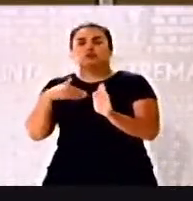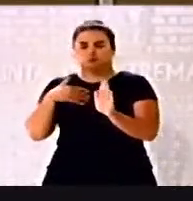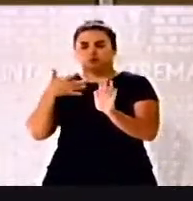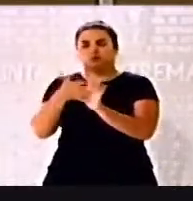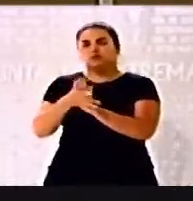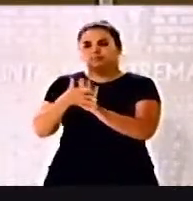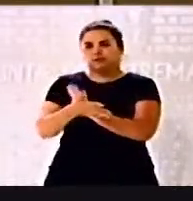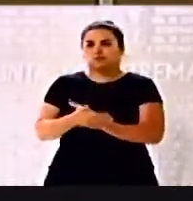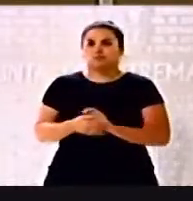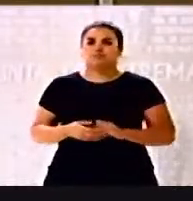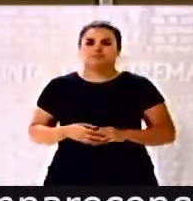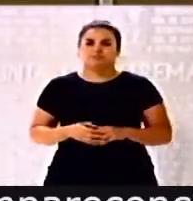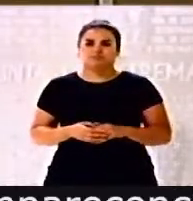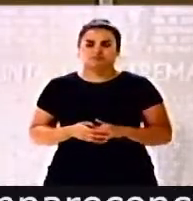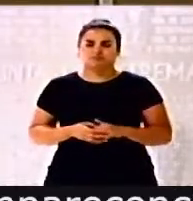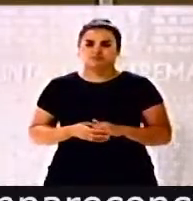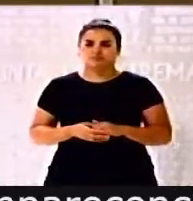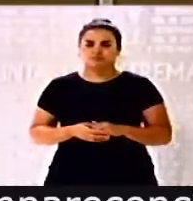comparecencia ante ustedes.